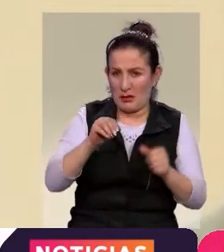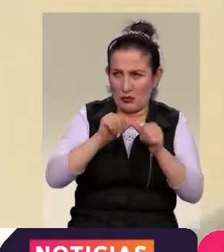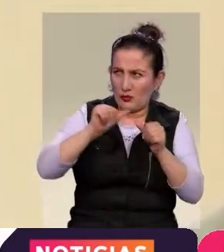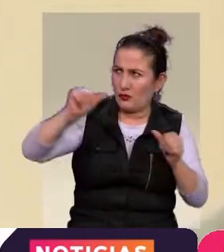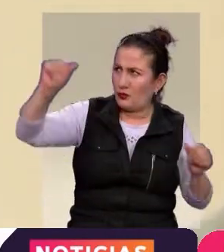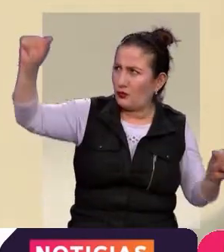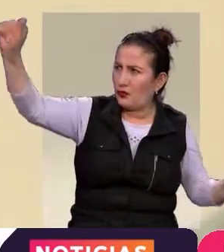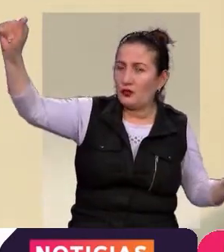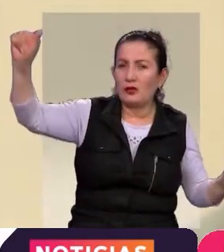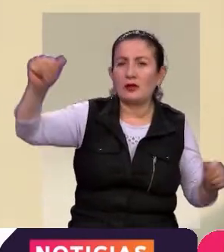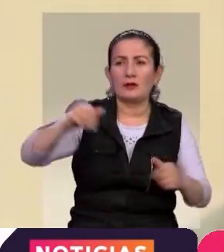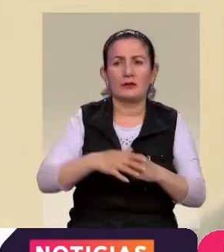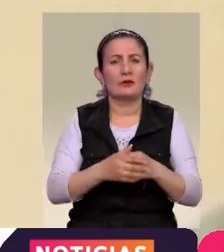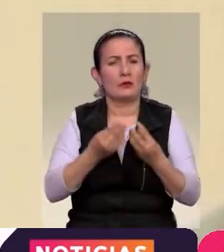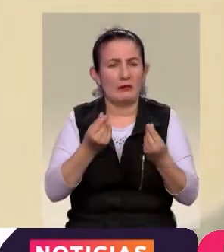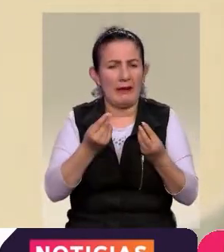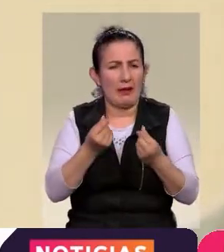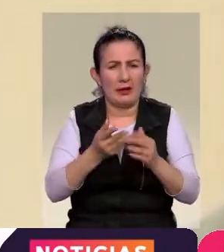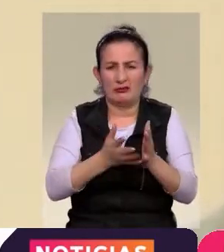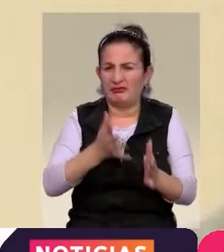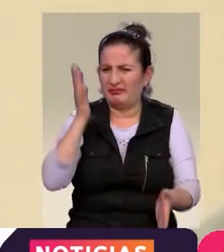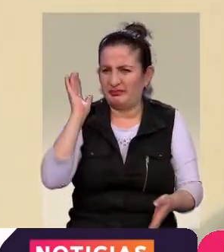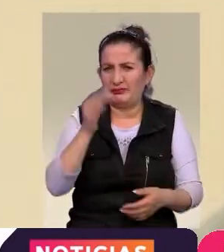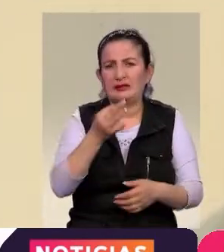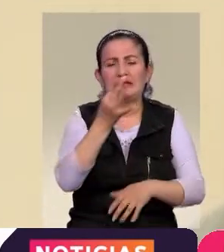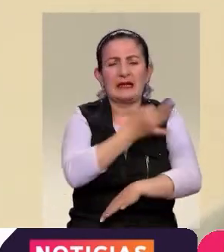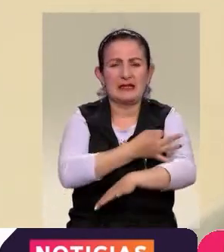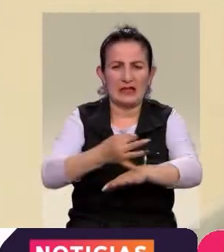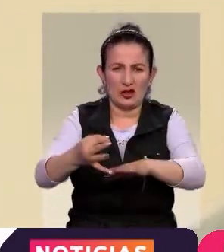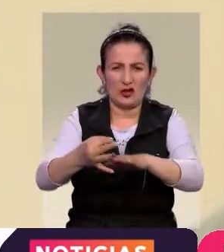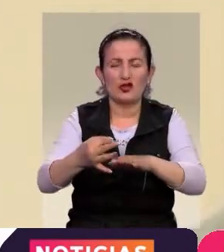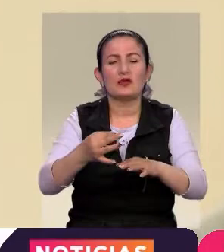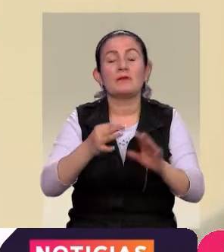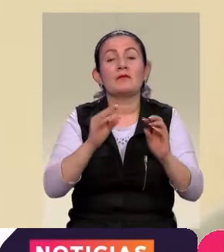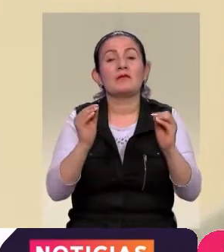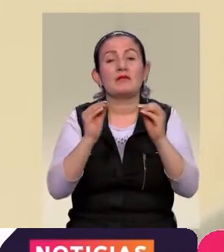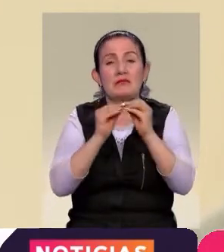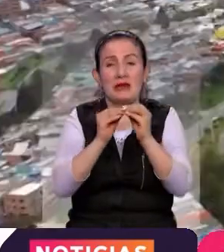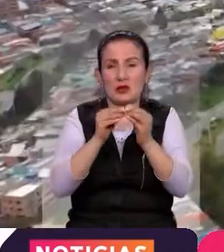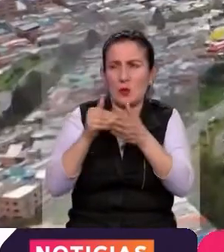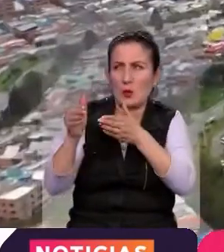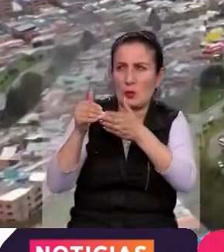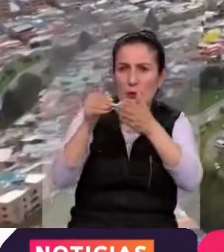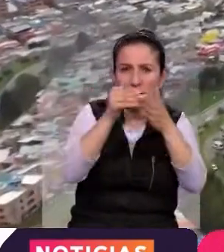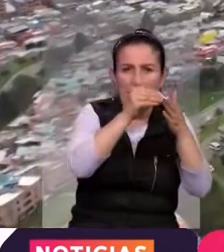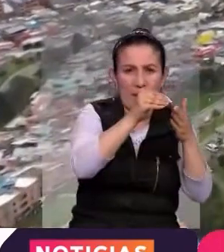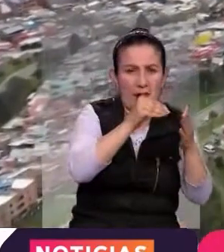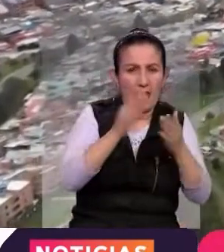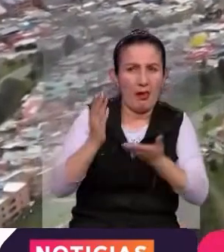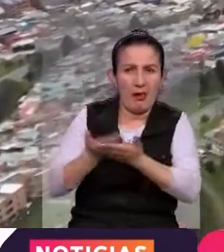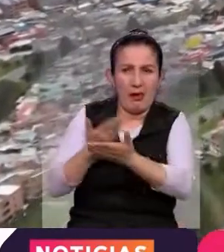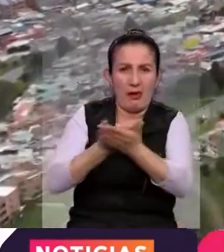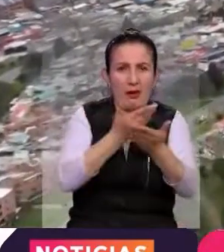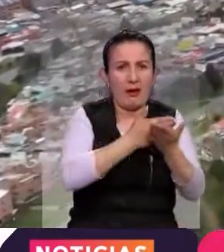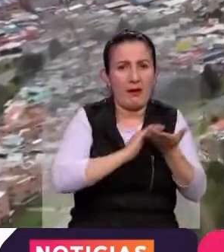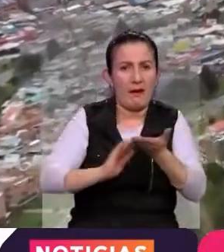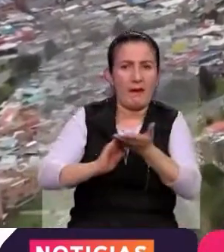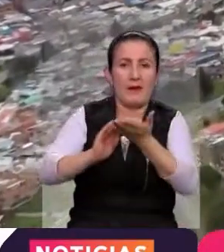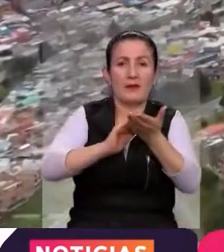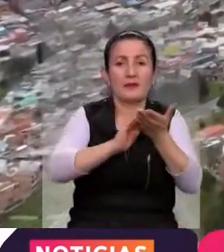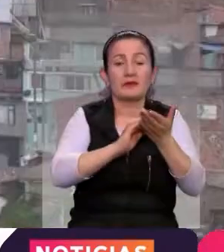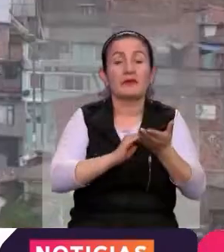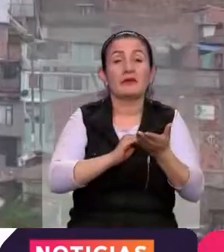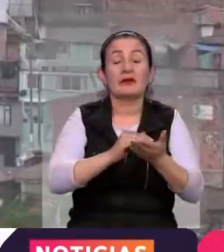mil millones de pesos, que incluyen el contrato de obra, el contrato de interventoría y la compra de predios. En la primera parte del proceso participaron